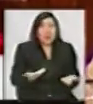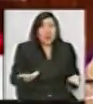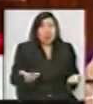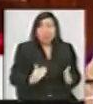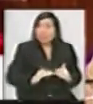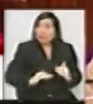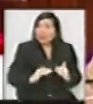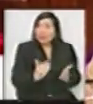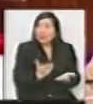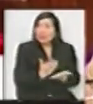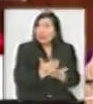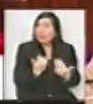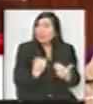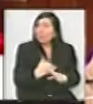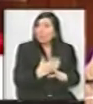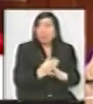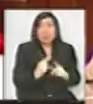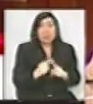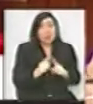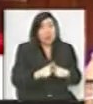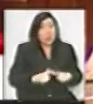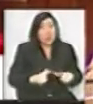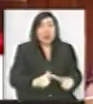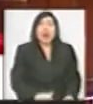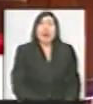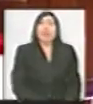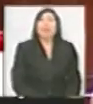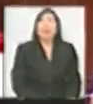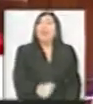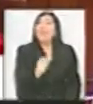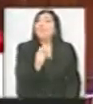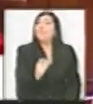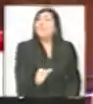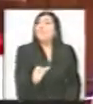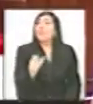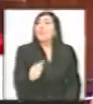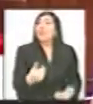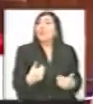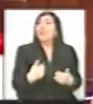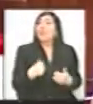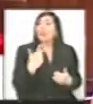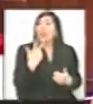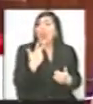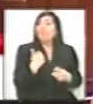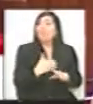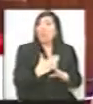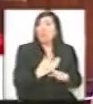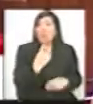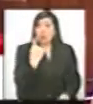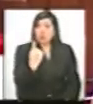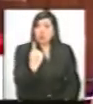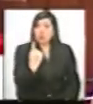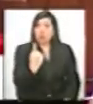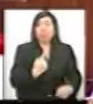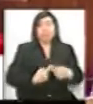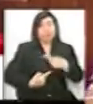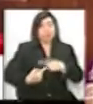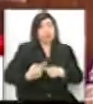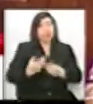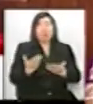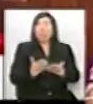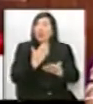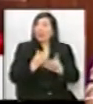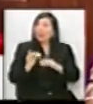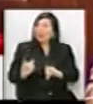podido solucionarse de esa manera en varios lugares la gente presidente tiene tres caminos uno volver a la zona de